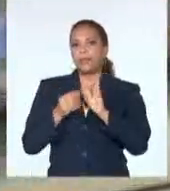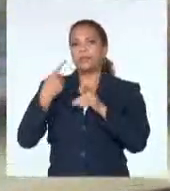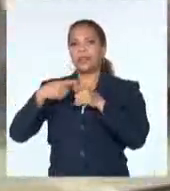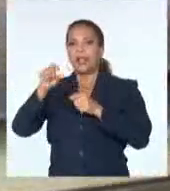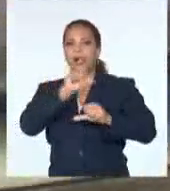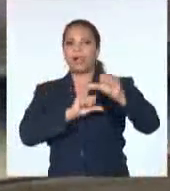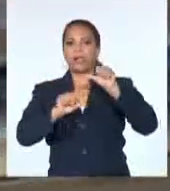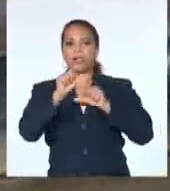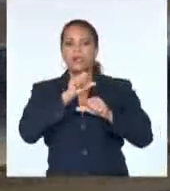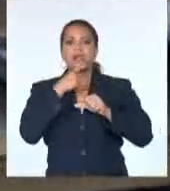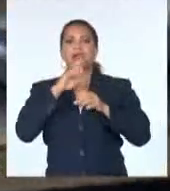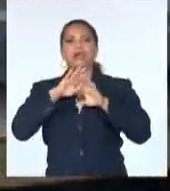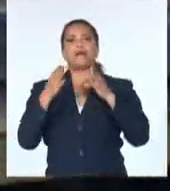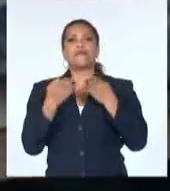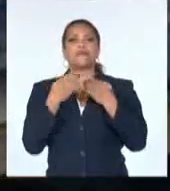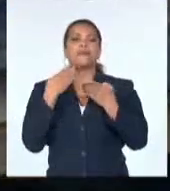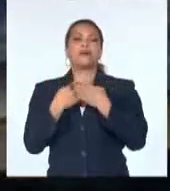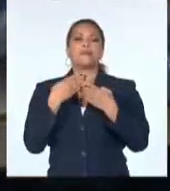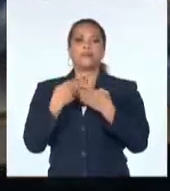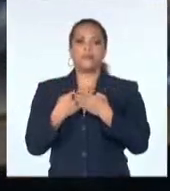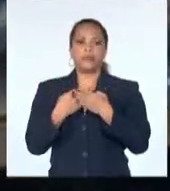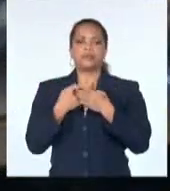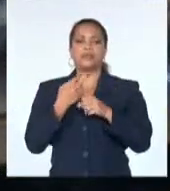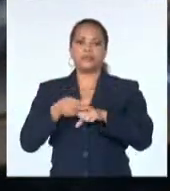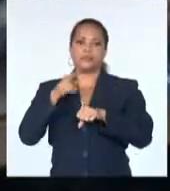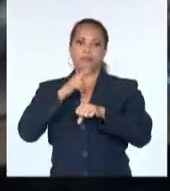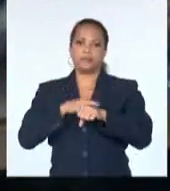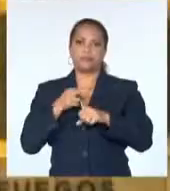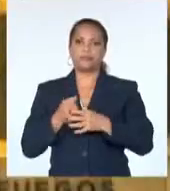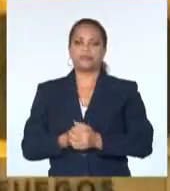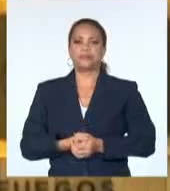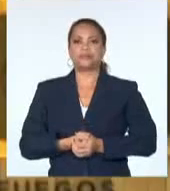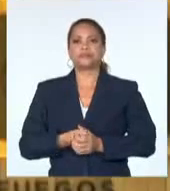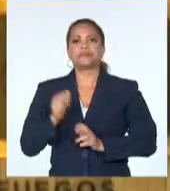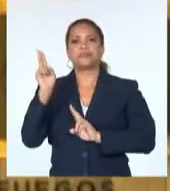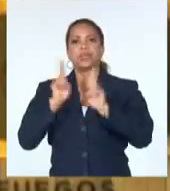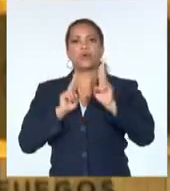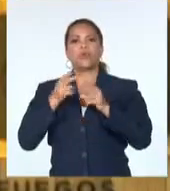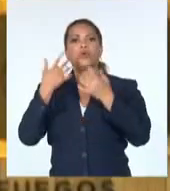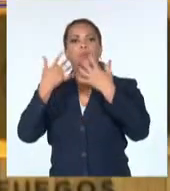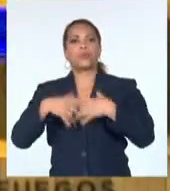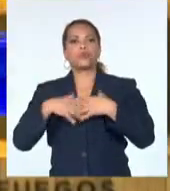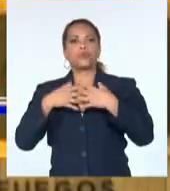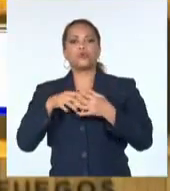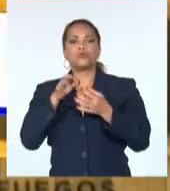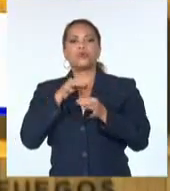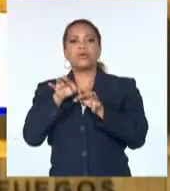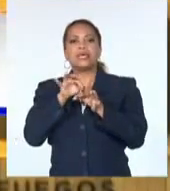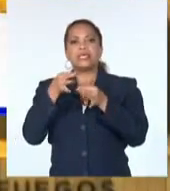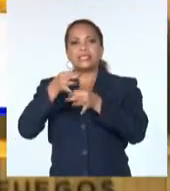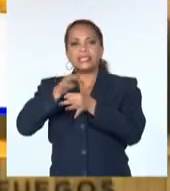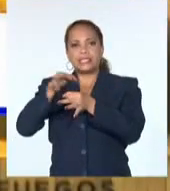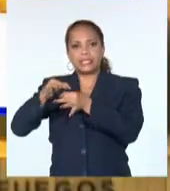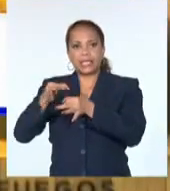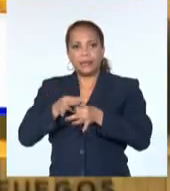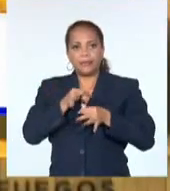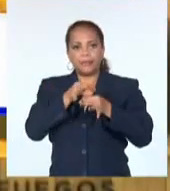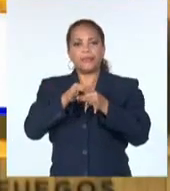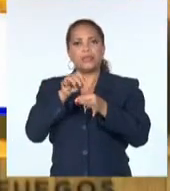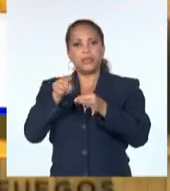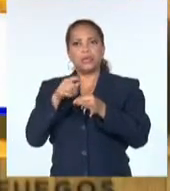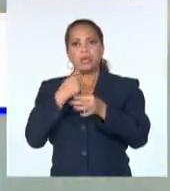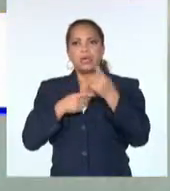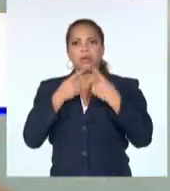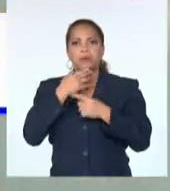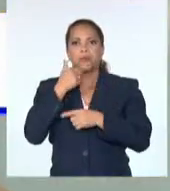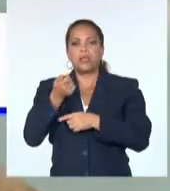actividad agrícola de las empresas que representa. El acuerdo de producción cooperada con semilla es propiamente para el ají chile habanero que ya le exportamos en